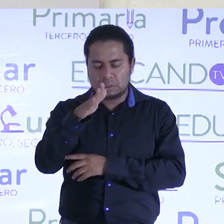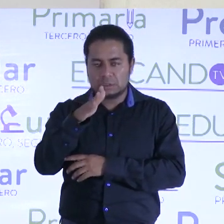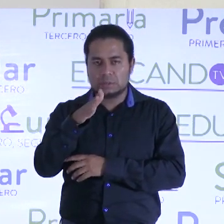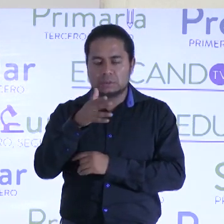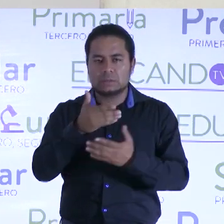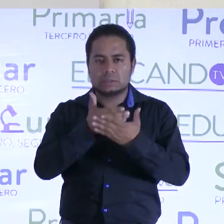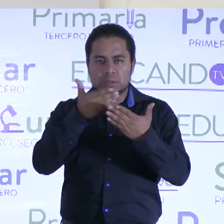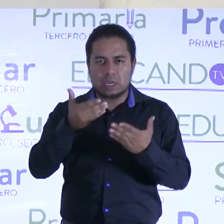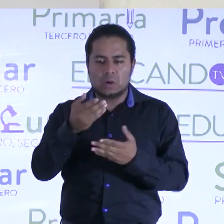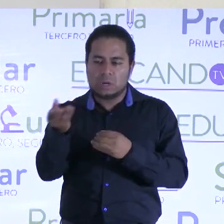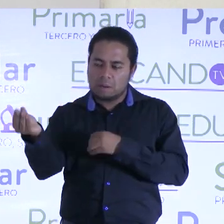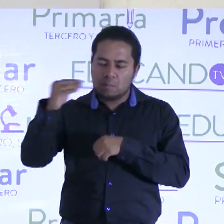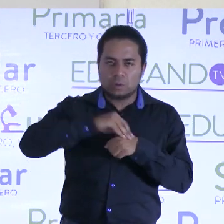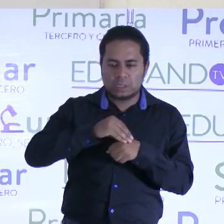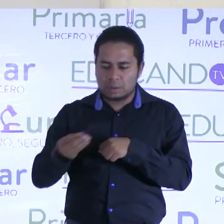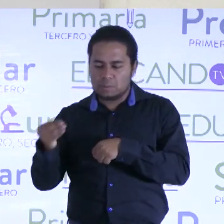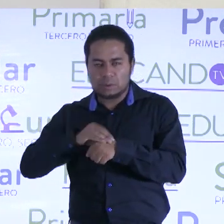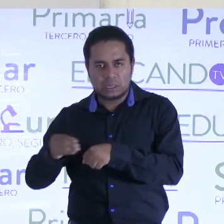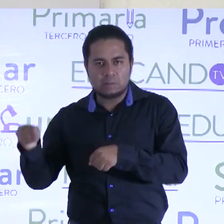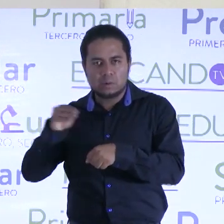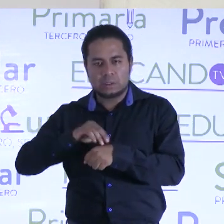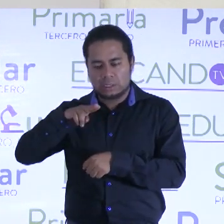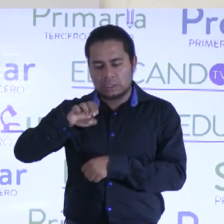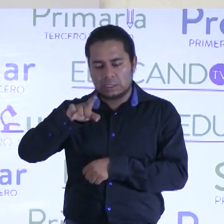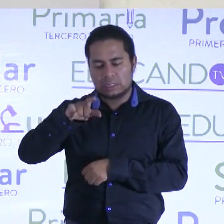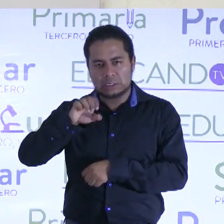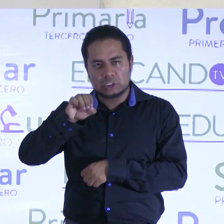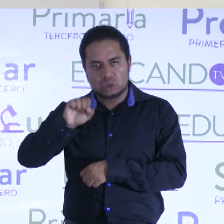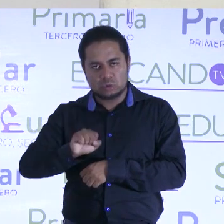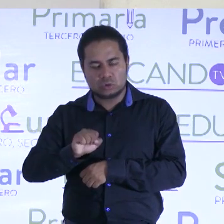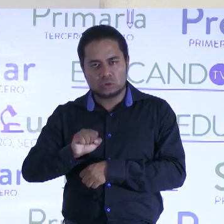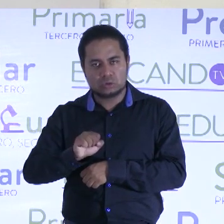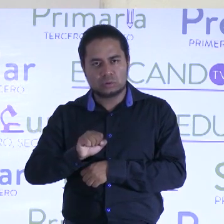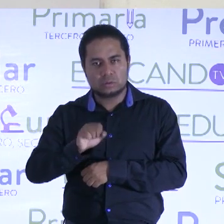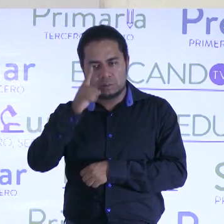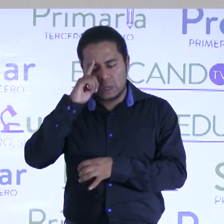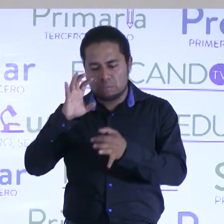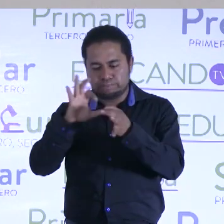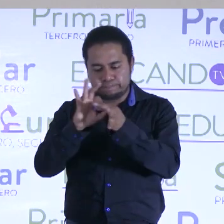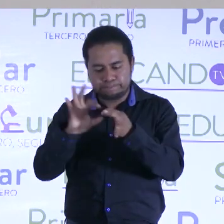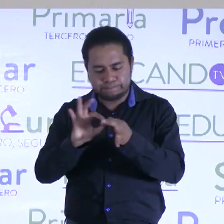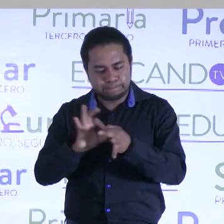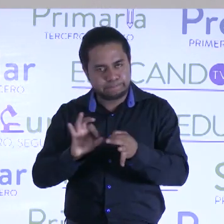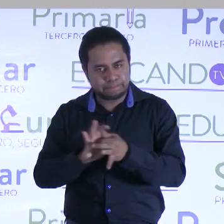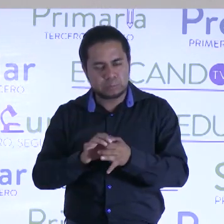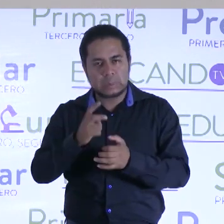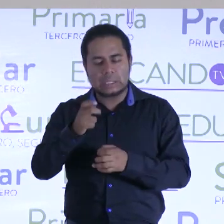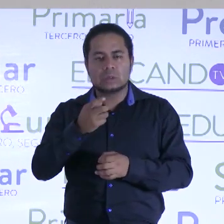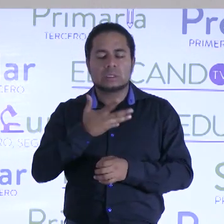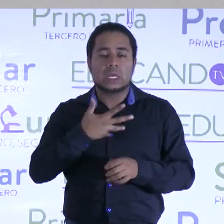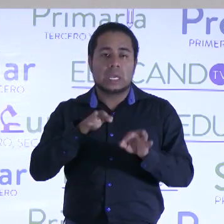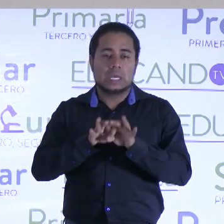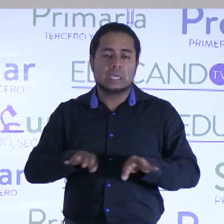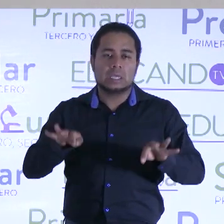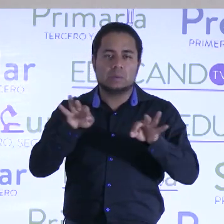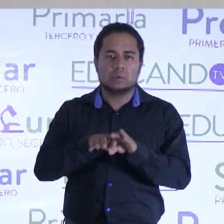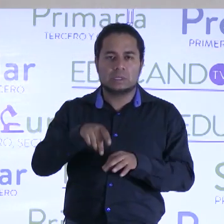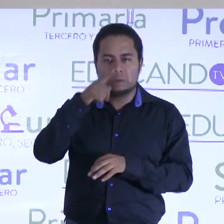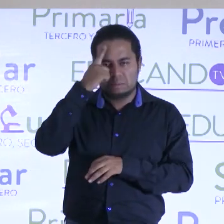hora de ocuparlos. También es muy importante que tomemos en cuenta